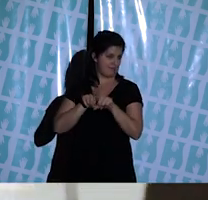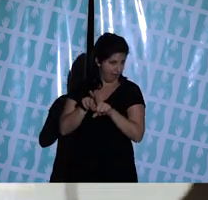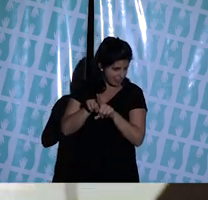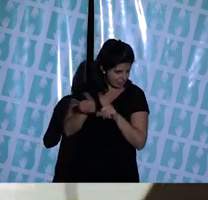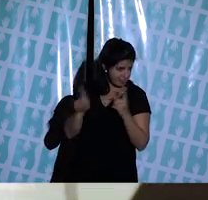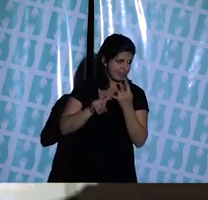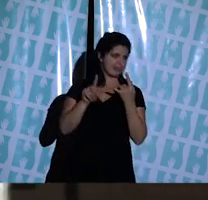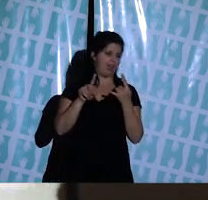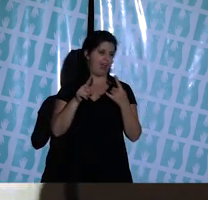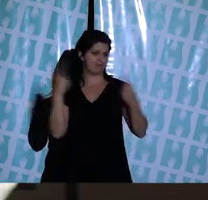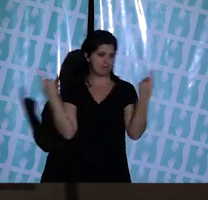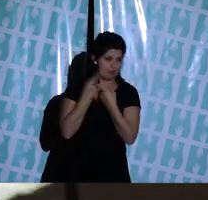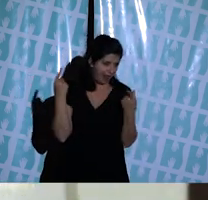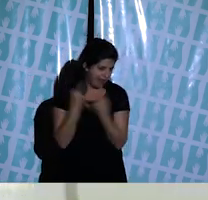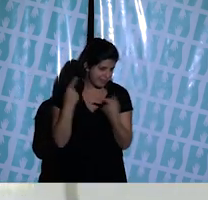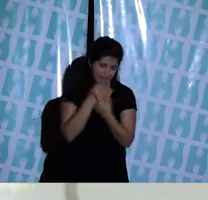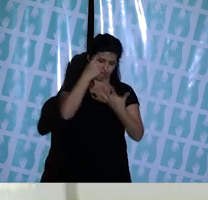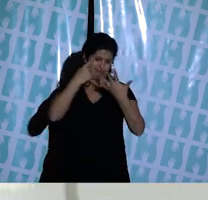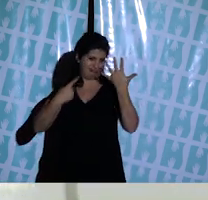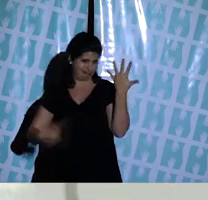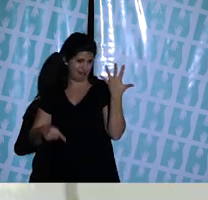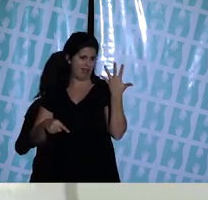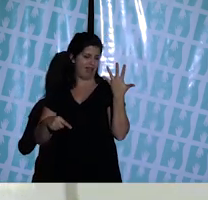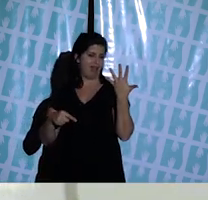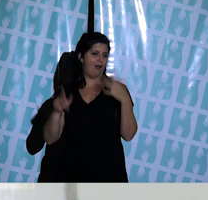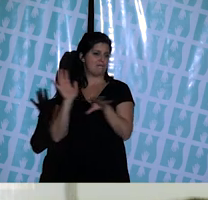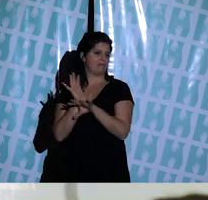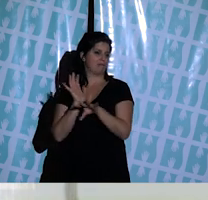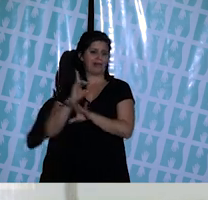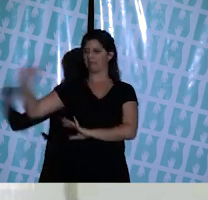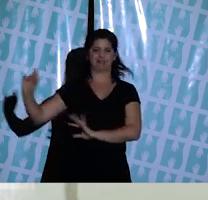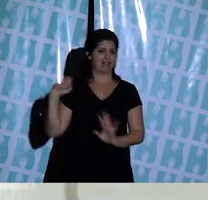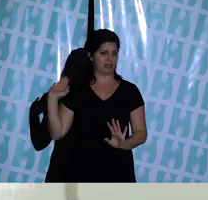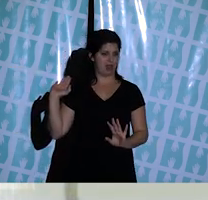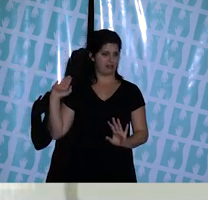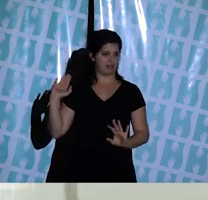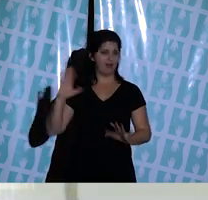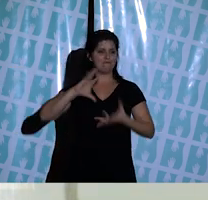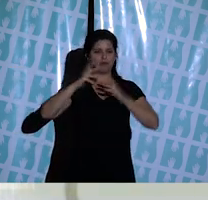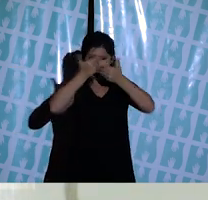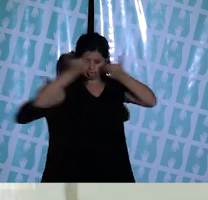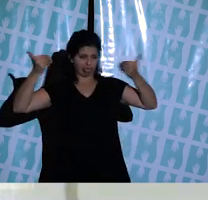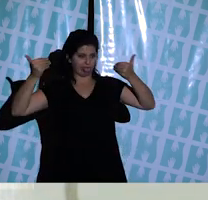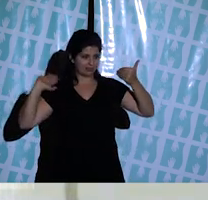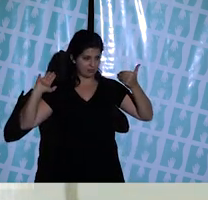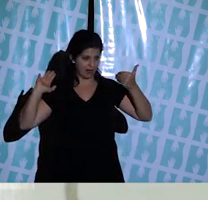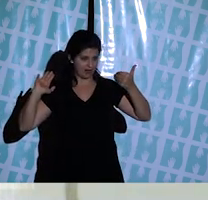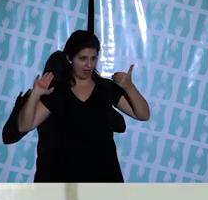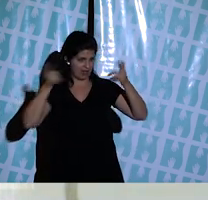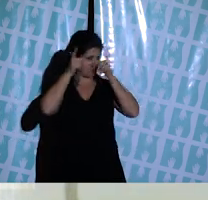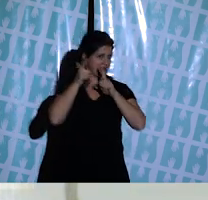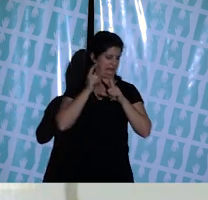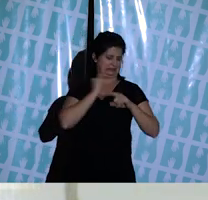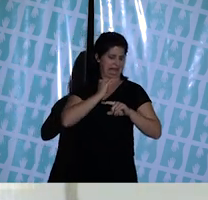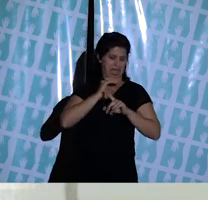amantes, peleas, tantas cosas para poder escapar y disociarnos de esa vivencia.